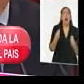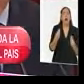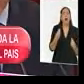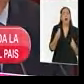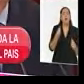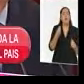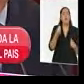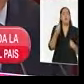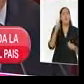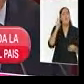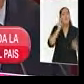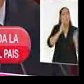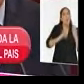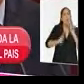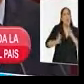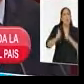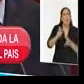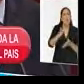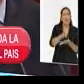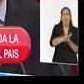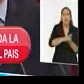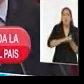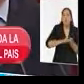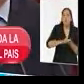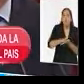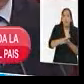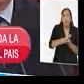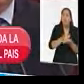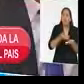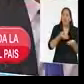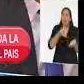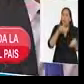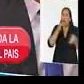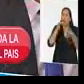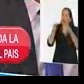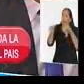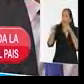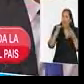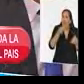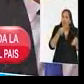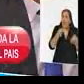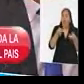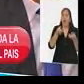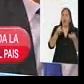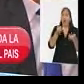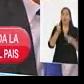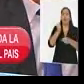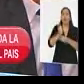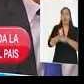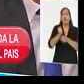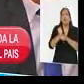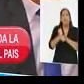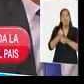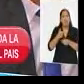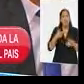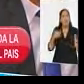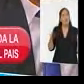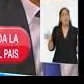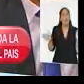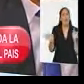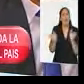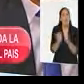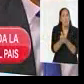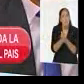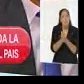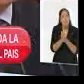esto. Por eso te decía, hoy el gobierno de Cambiemos tiene más funcionarios en su gobierno que los que tienen los otros. Y